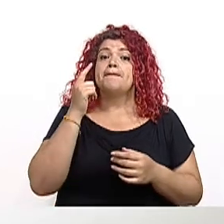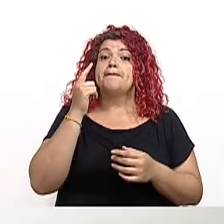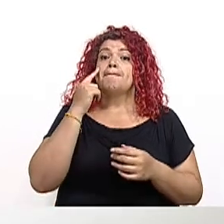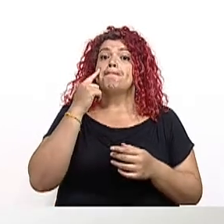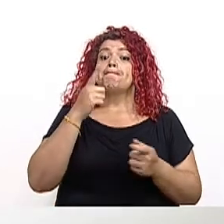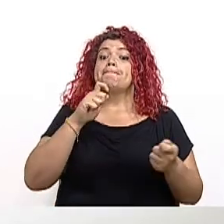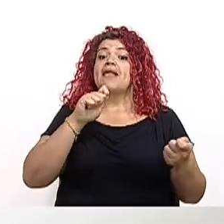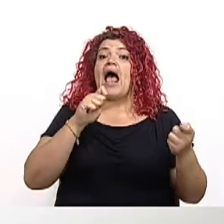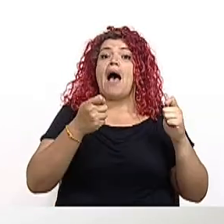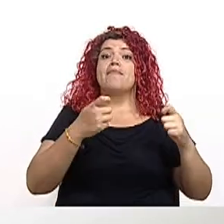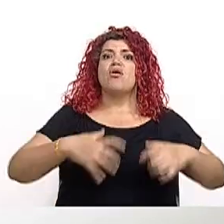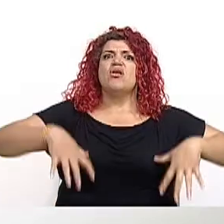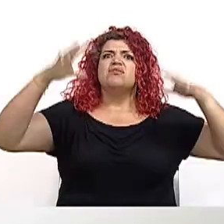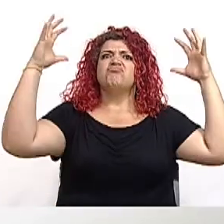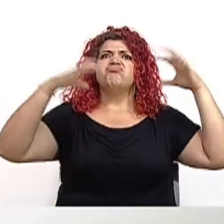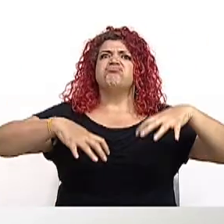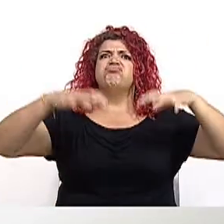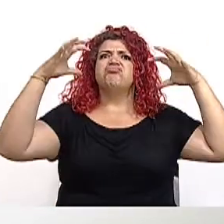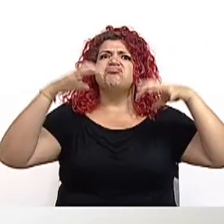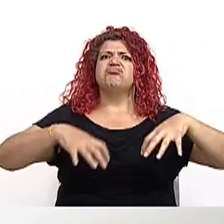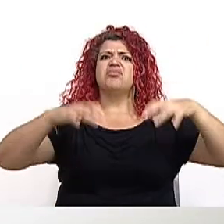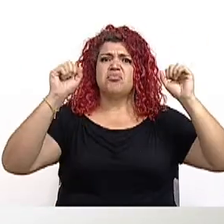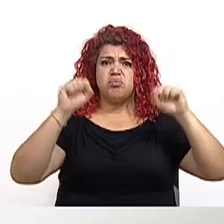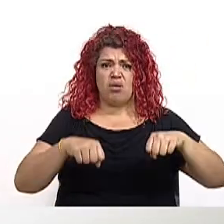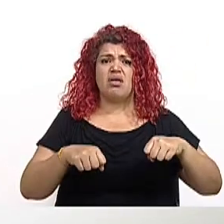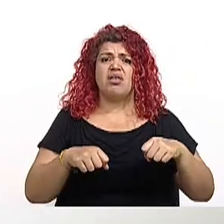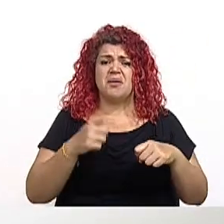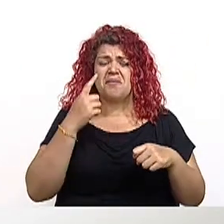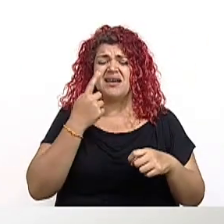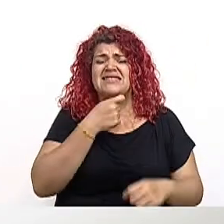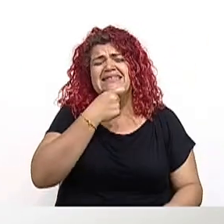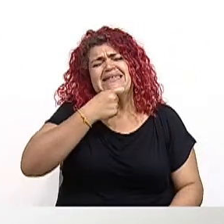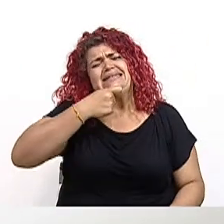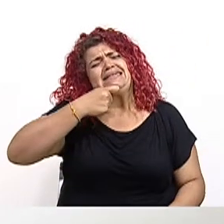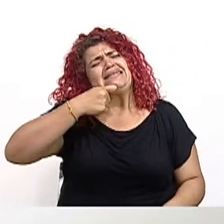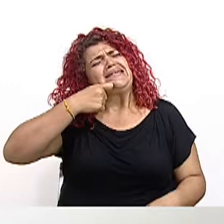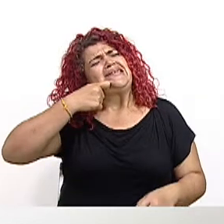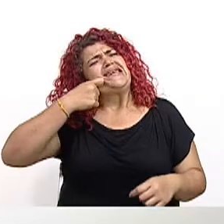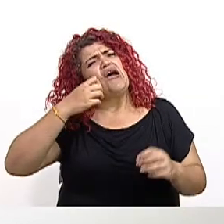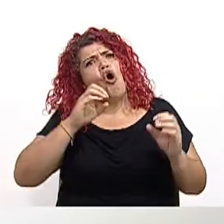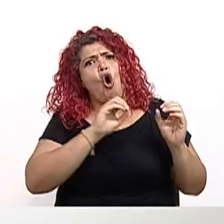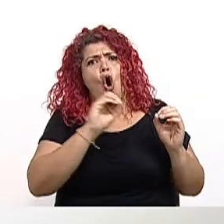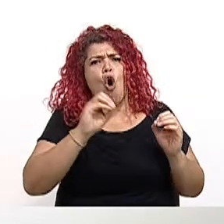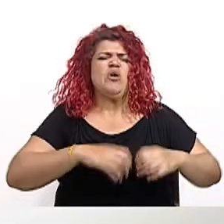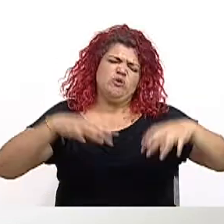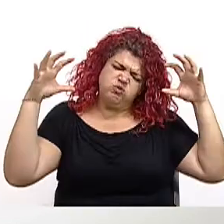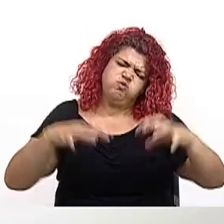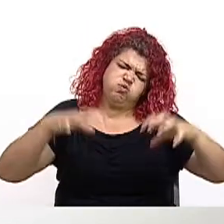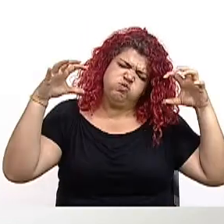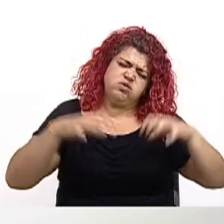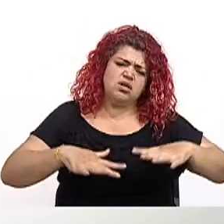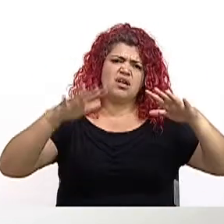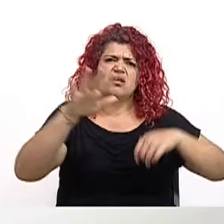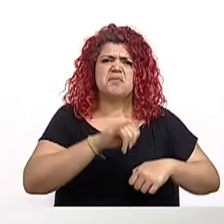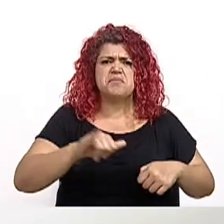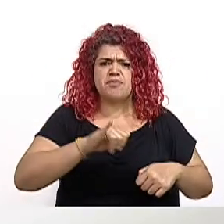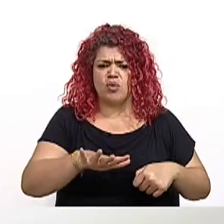de precipitación. Esto puede desembocar en sequías y lluvias extremas, a veces en el mismo lugar.